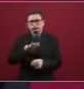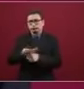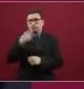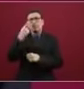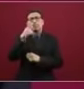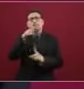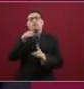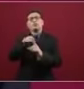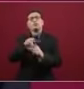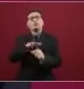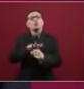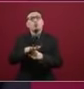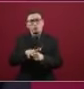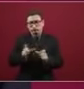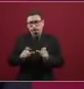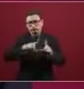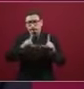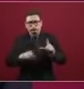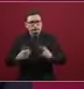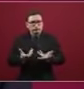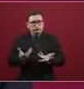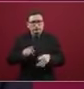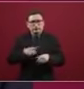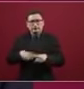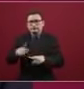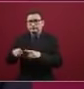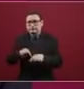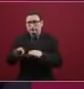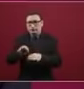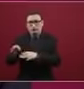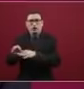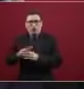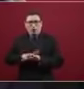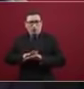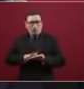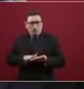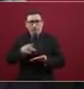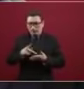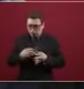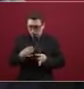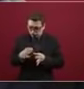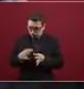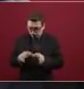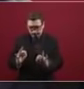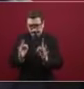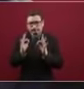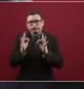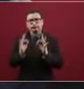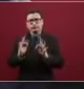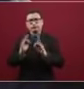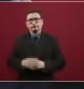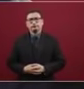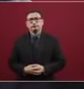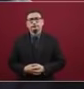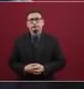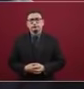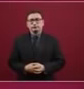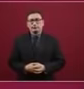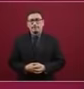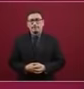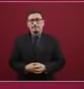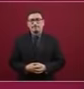una operación austera, pero eficaz, de la Guardia Nacional. Y el